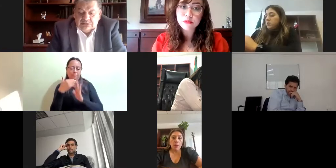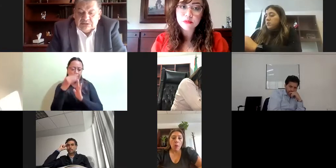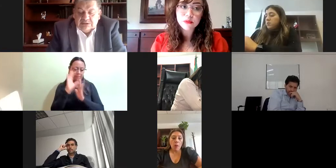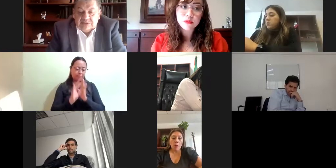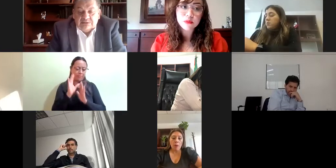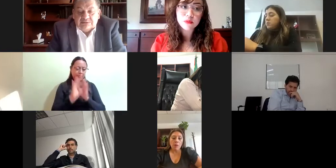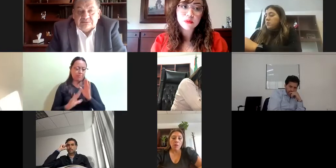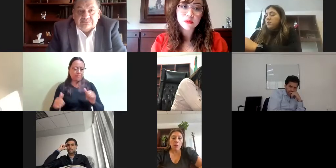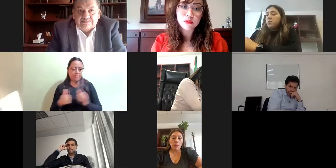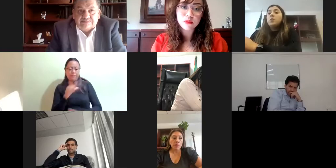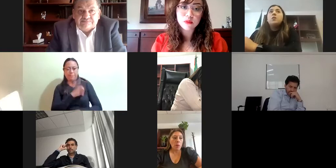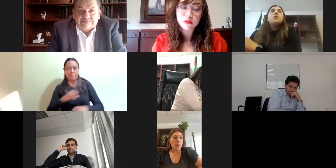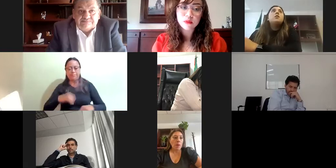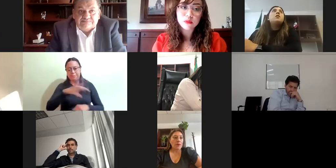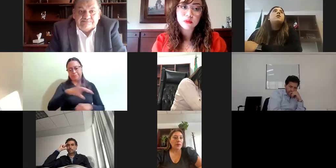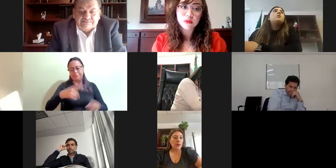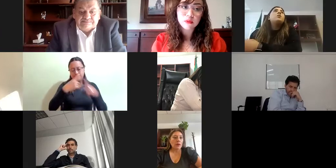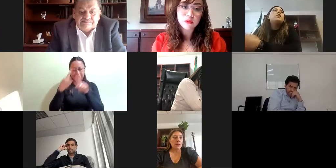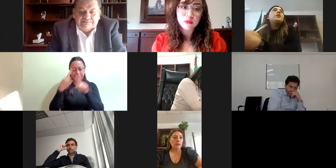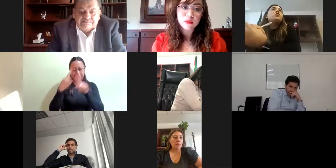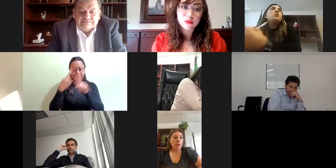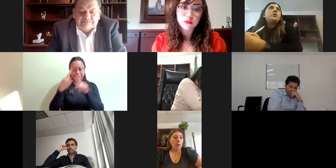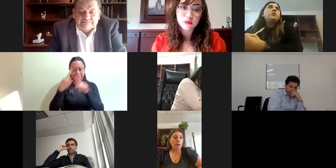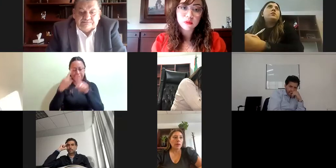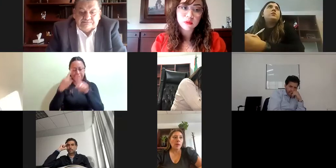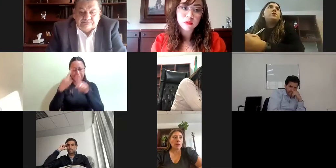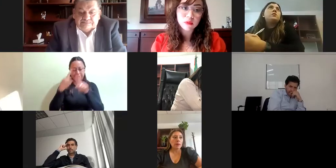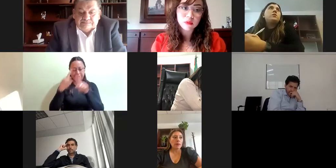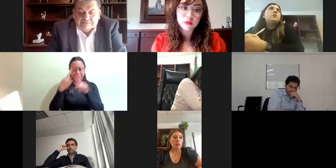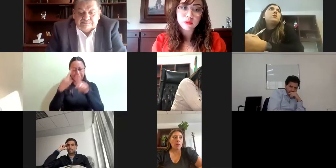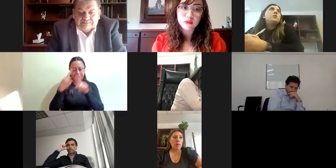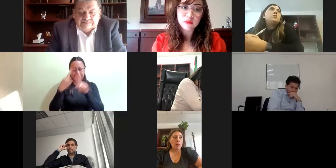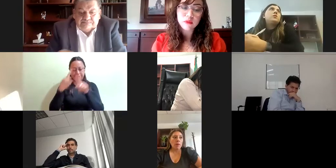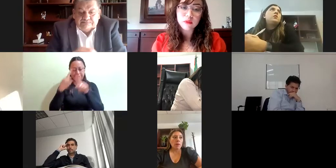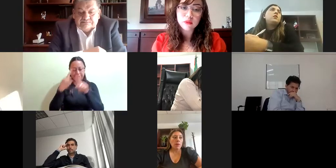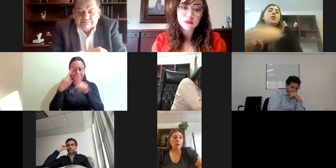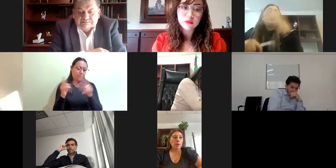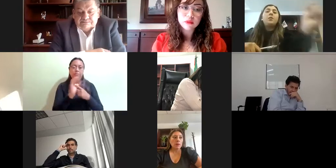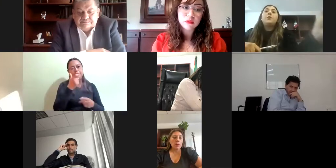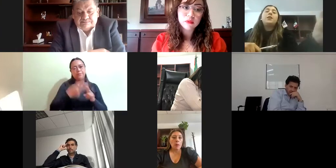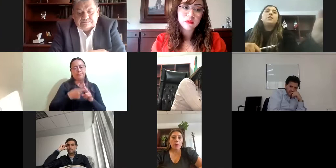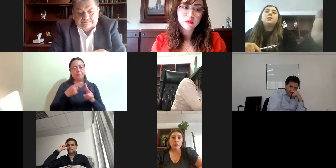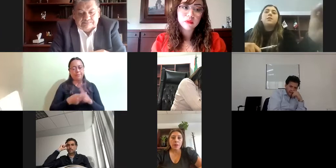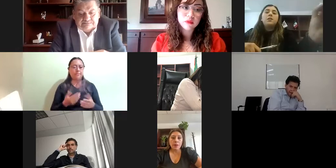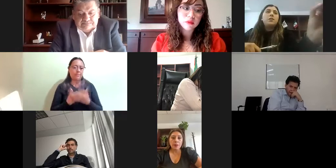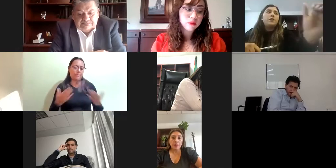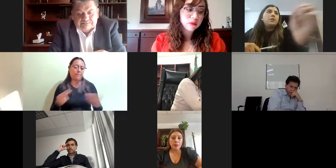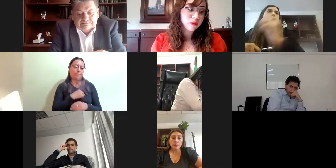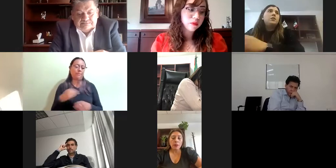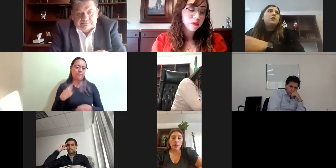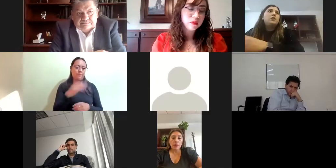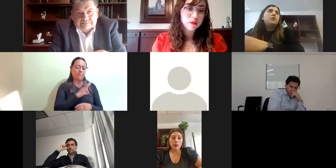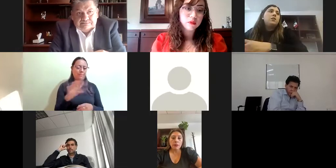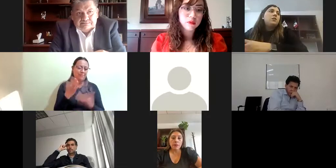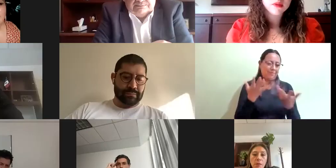Entonces, así como la Comisión de Presupuesto, todas las comisiones de las que formamos partes, ya responsabilidad de sus integrantes,